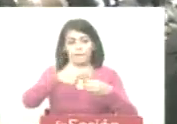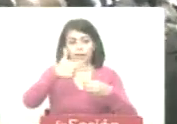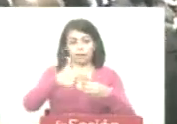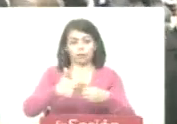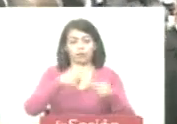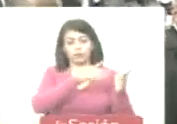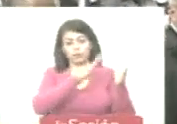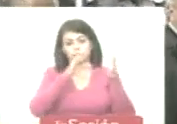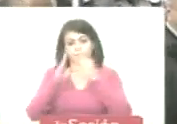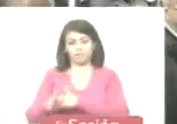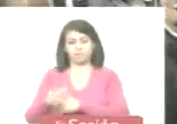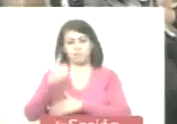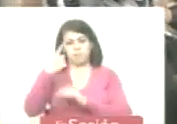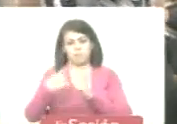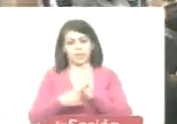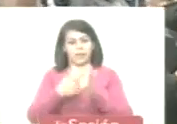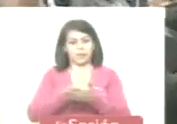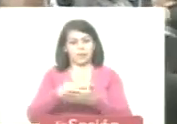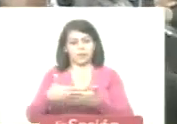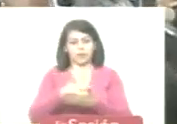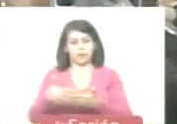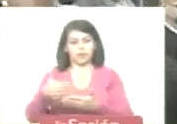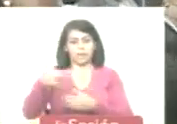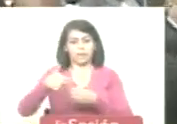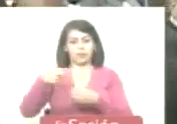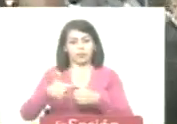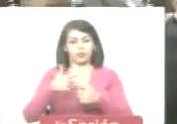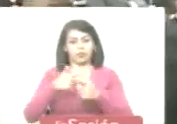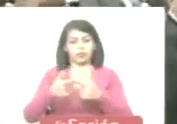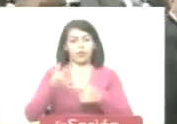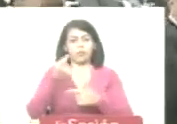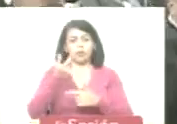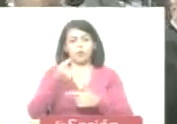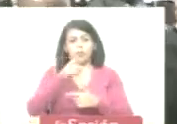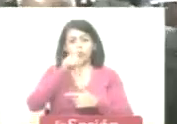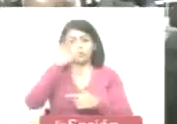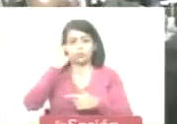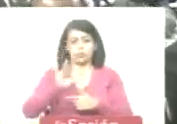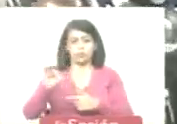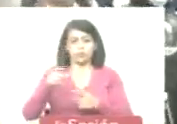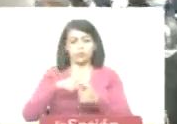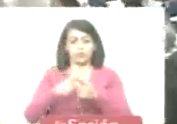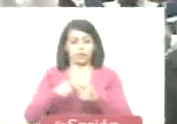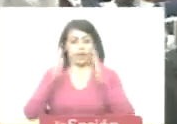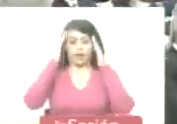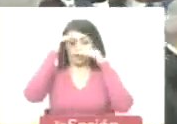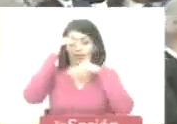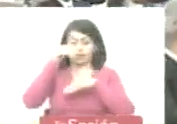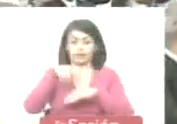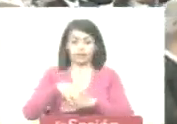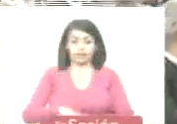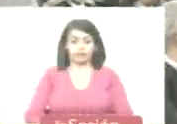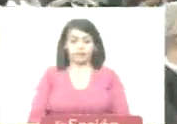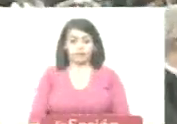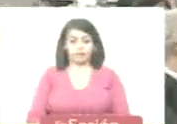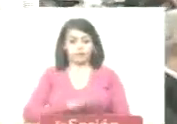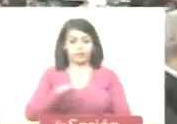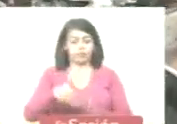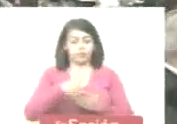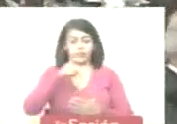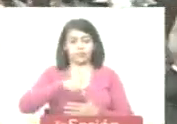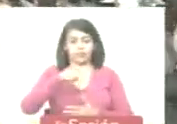pasamos a exportar menos de 1.000 millones, disponer menos del 1% para atender todas las